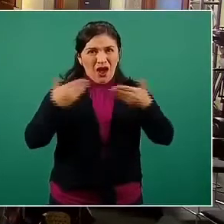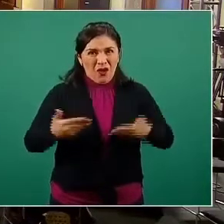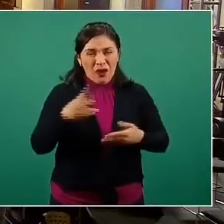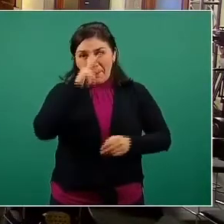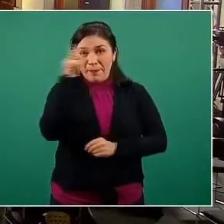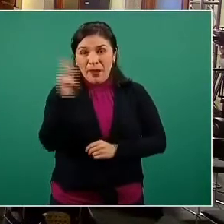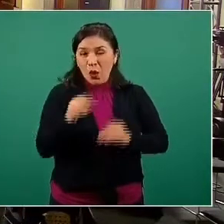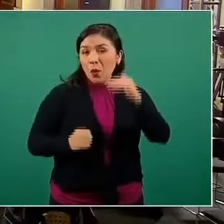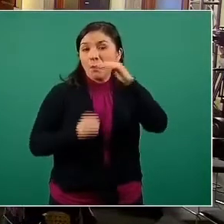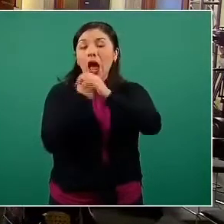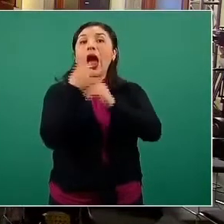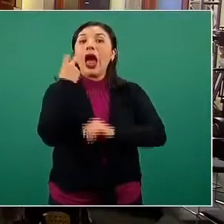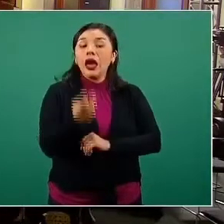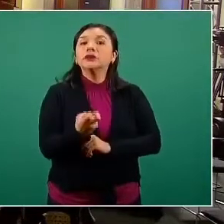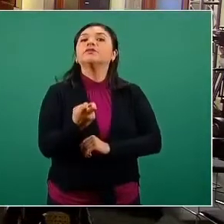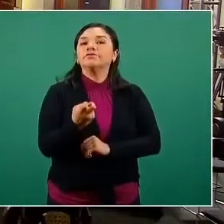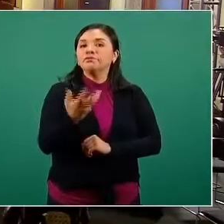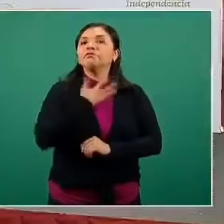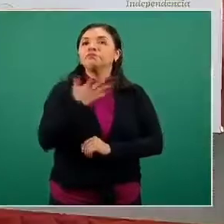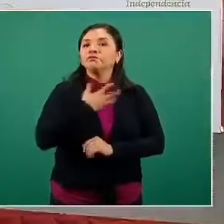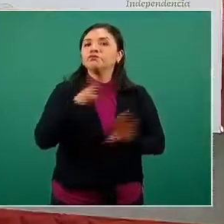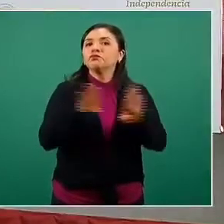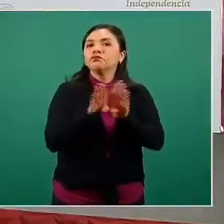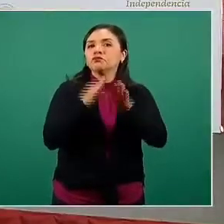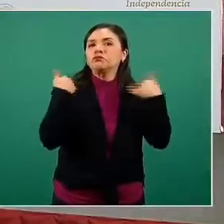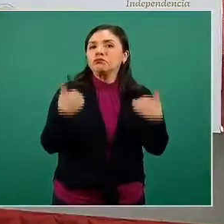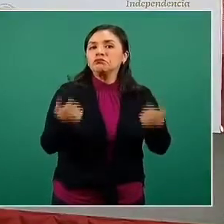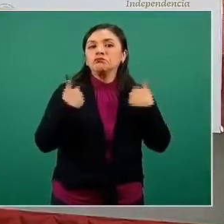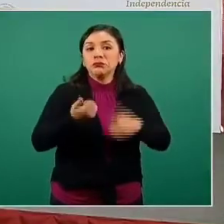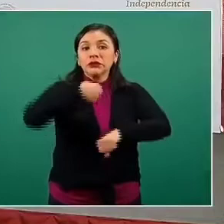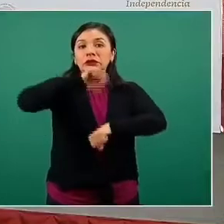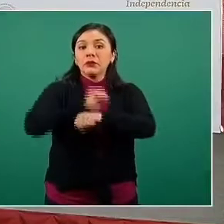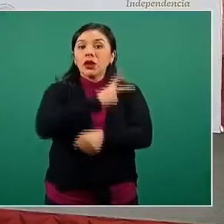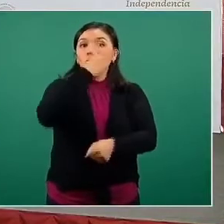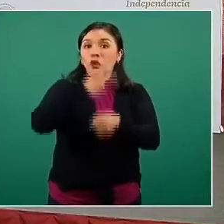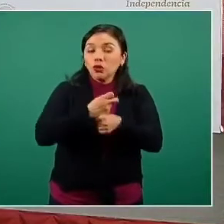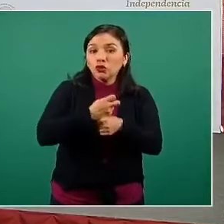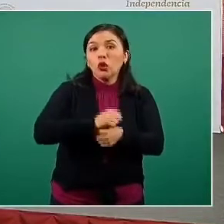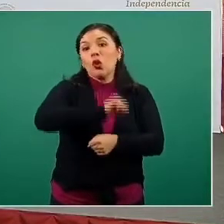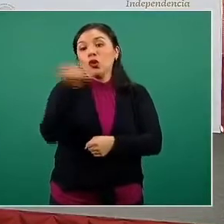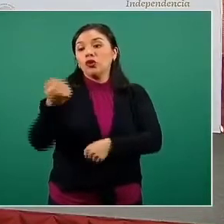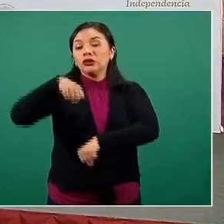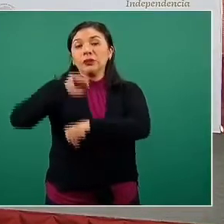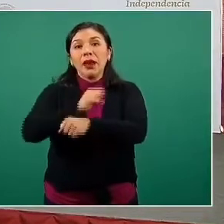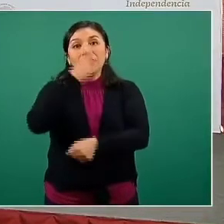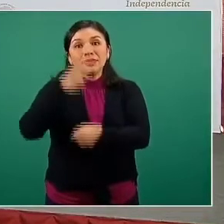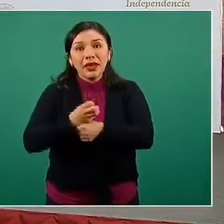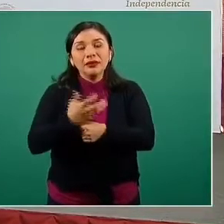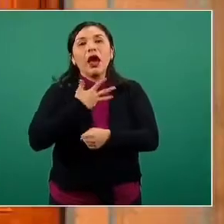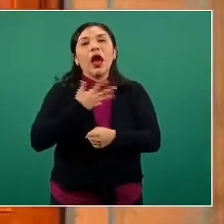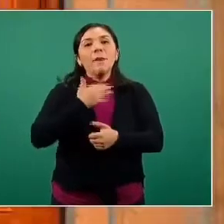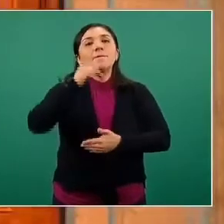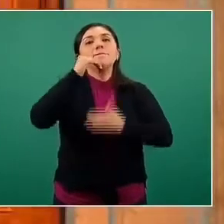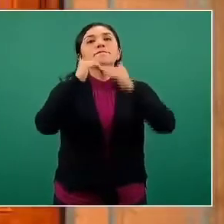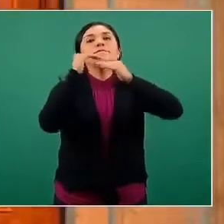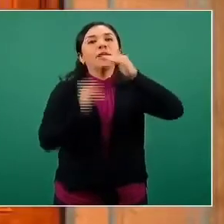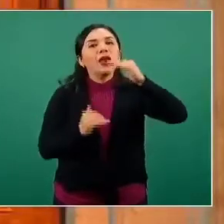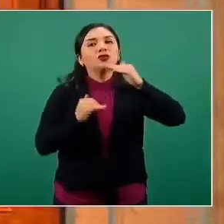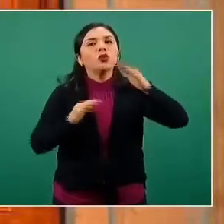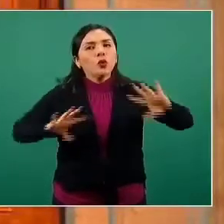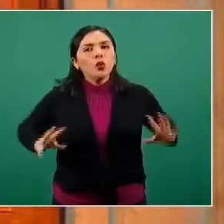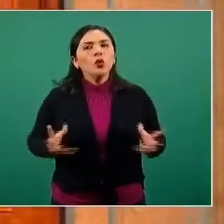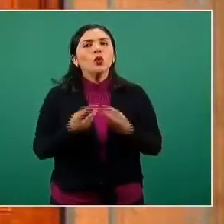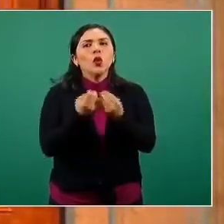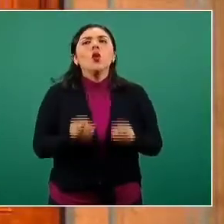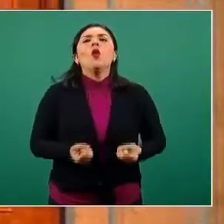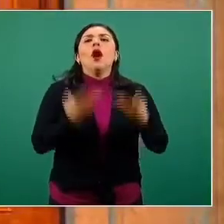este nuevo segundo pico, precisamente llevamos para efectos de la semana 2 y la semana 3 una disminución acumulada desde